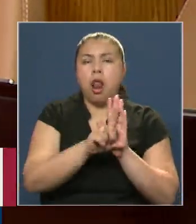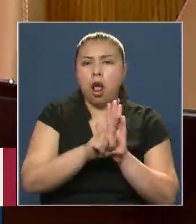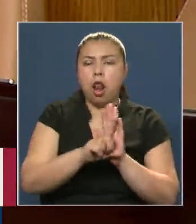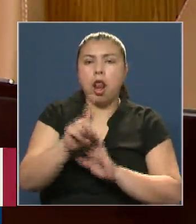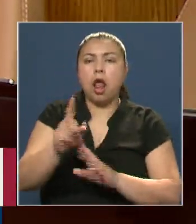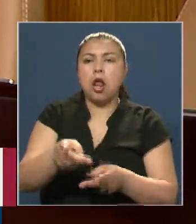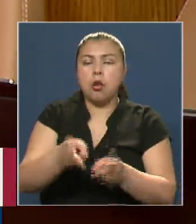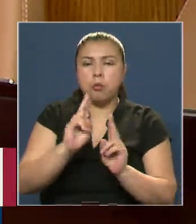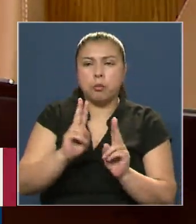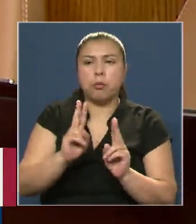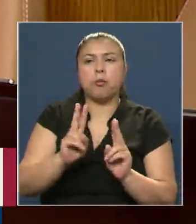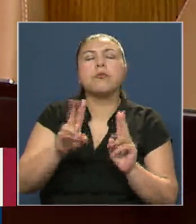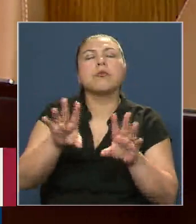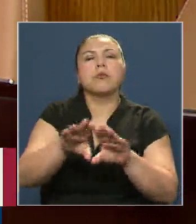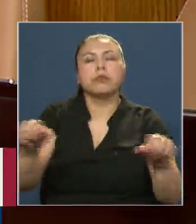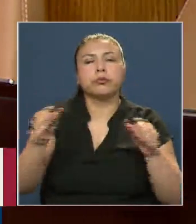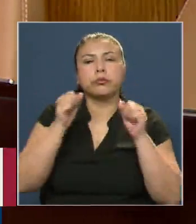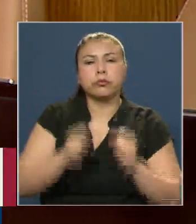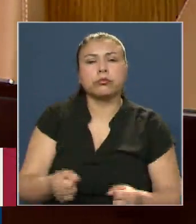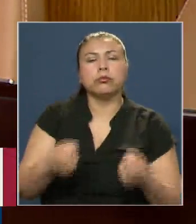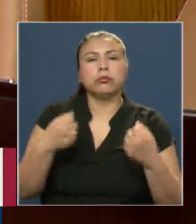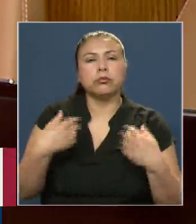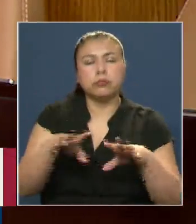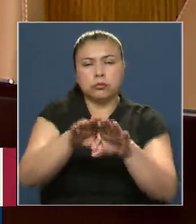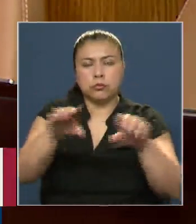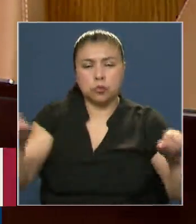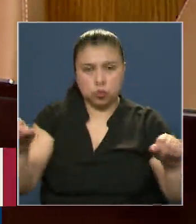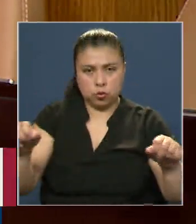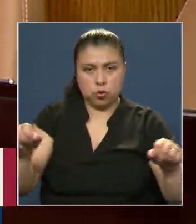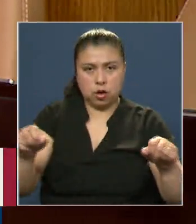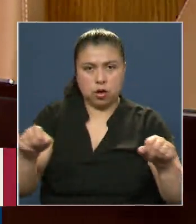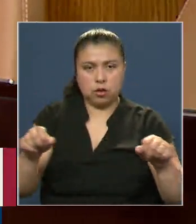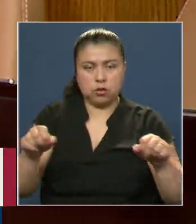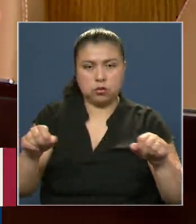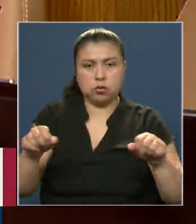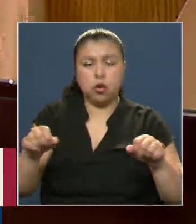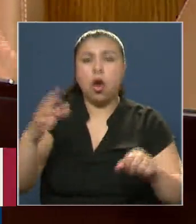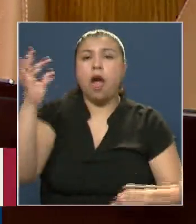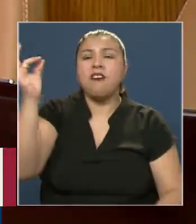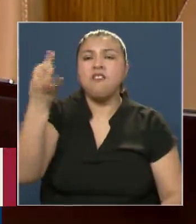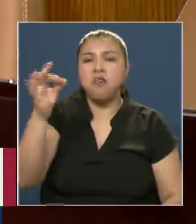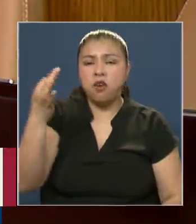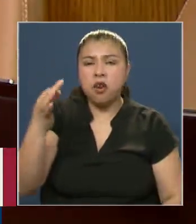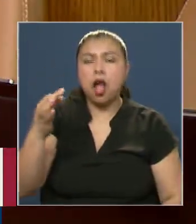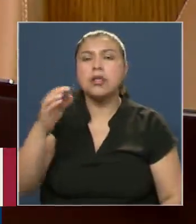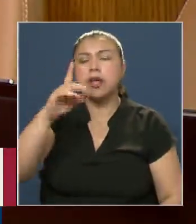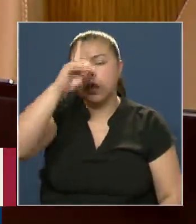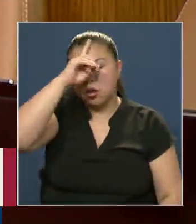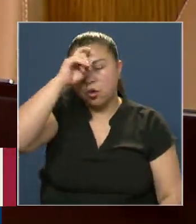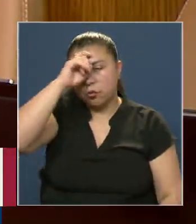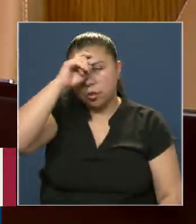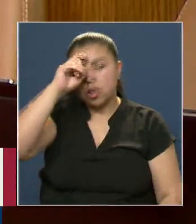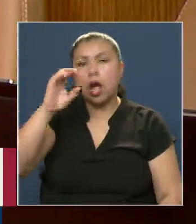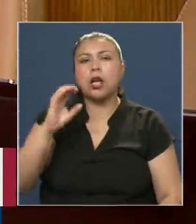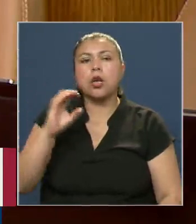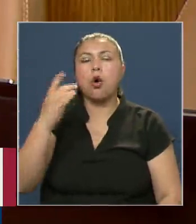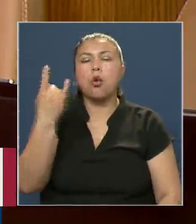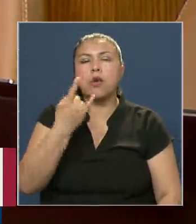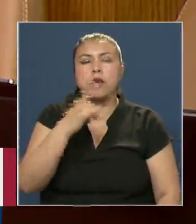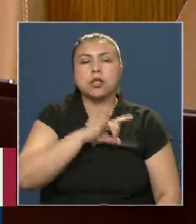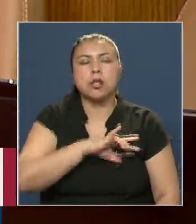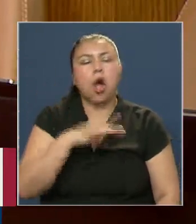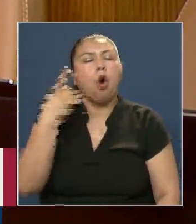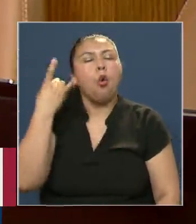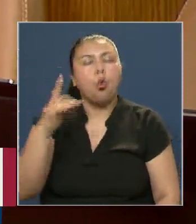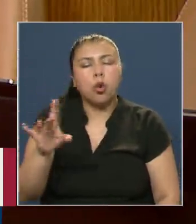tener compromisos y a poder establecer convenios directos entre FONASA y el Hospital Clínico de la Universidad de Chile,